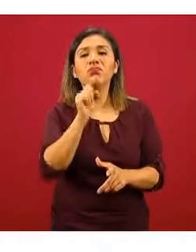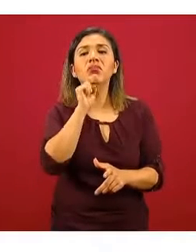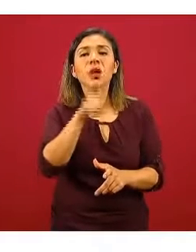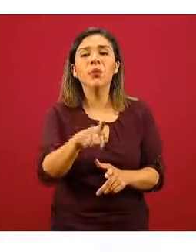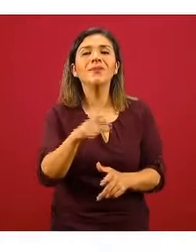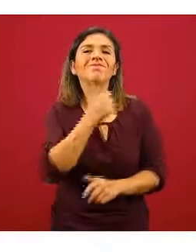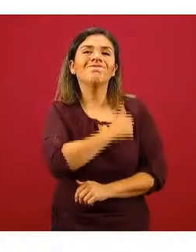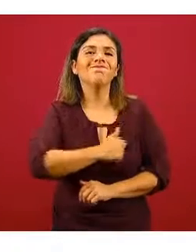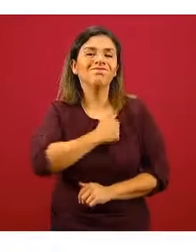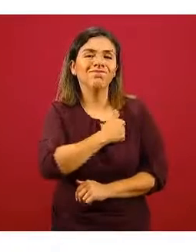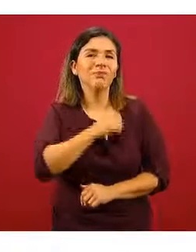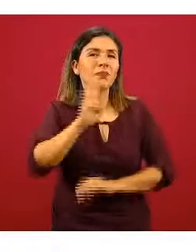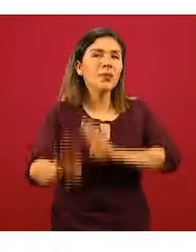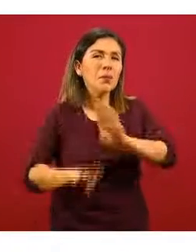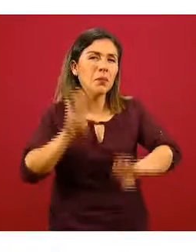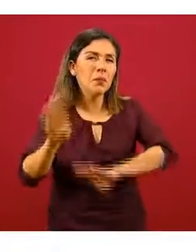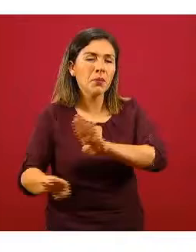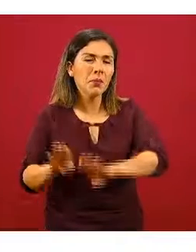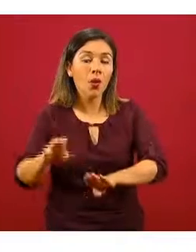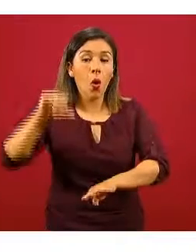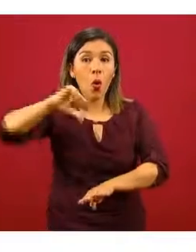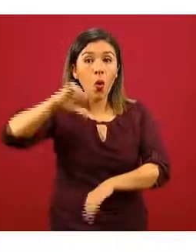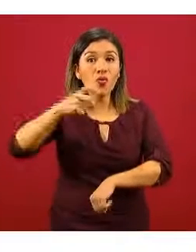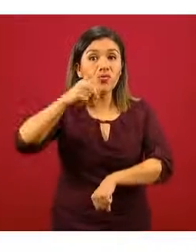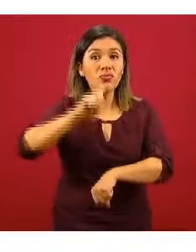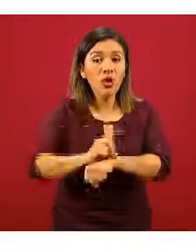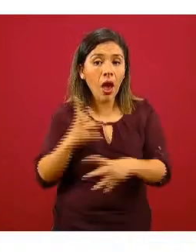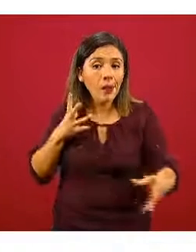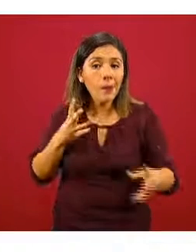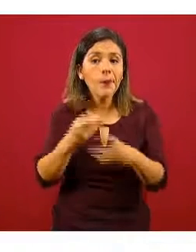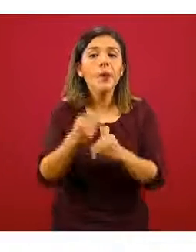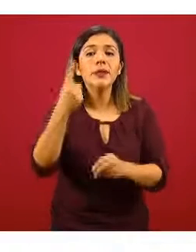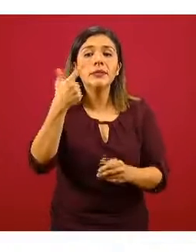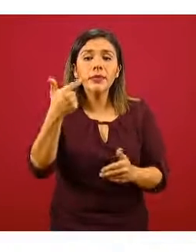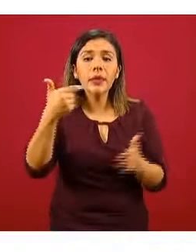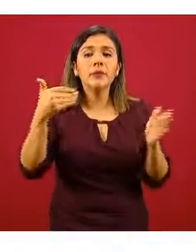las lamentables defunciones que al día de hoy acumulan